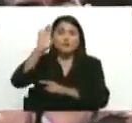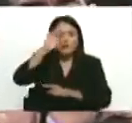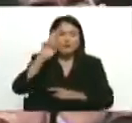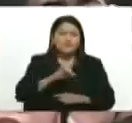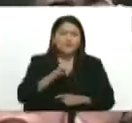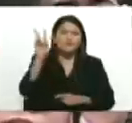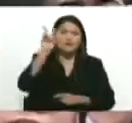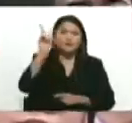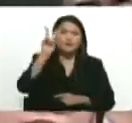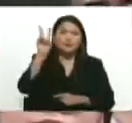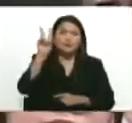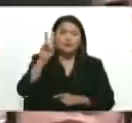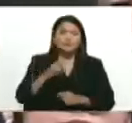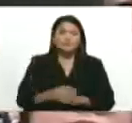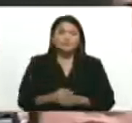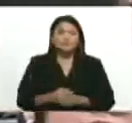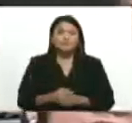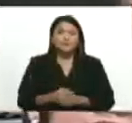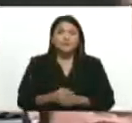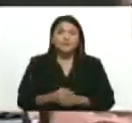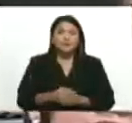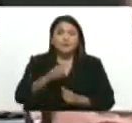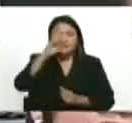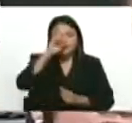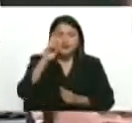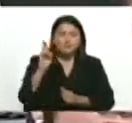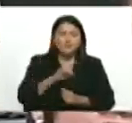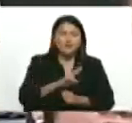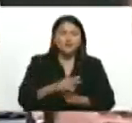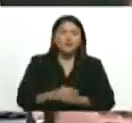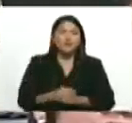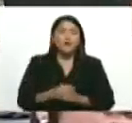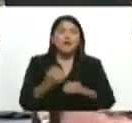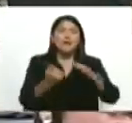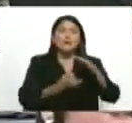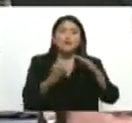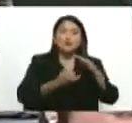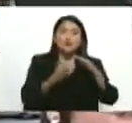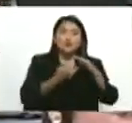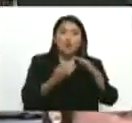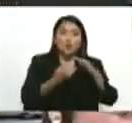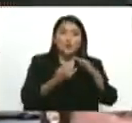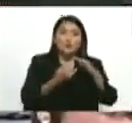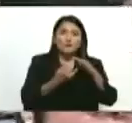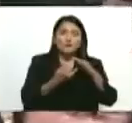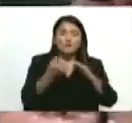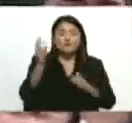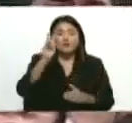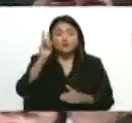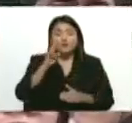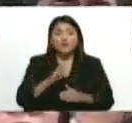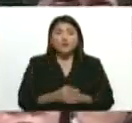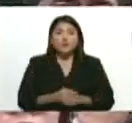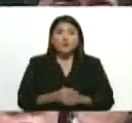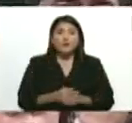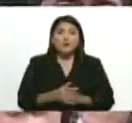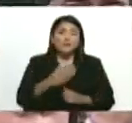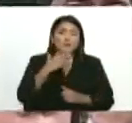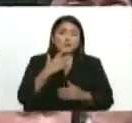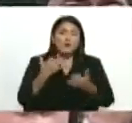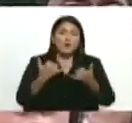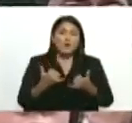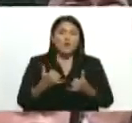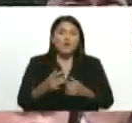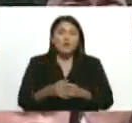respeto al ejercicio soberano de las instituciones, porque hoy no estamos hablando de